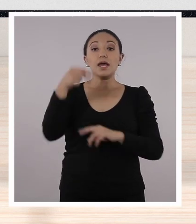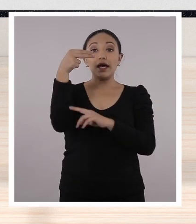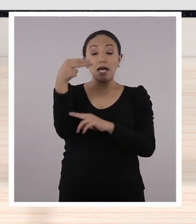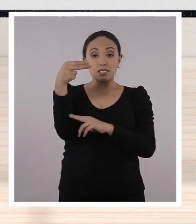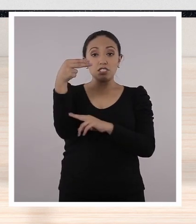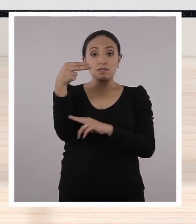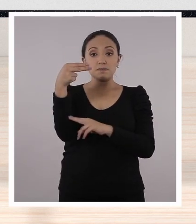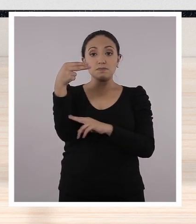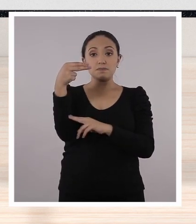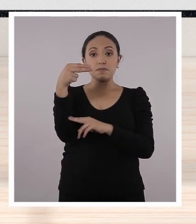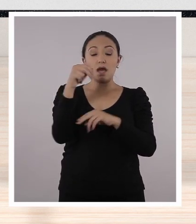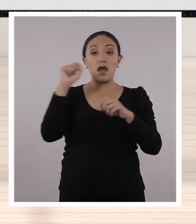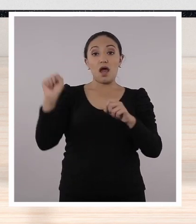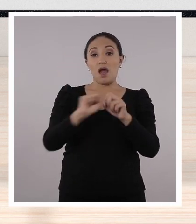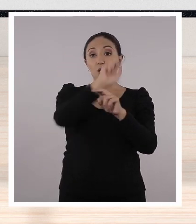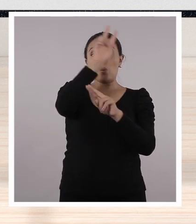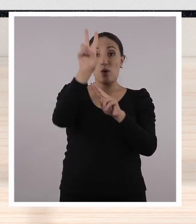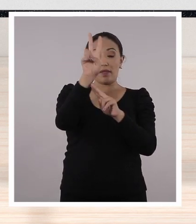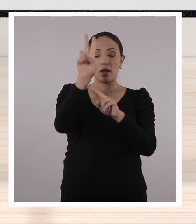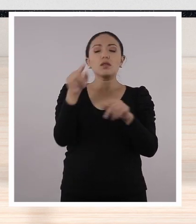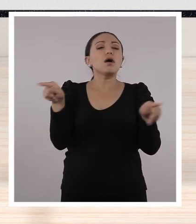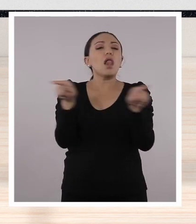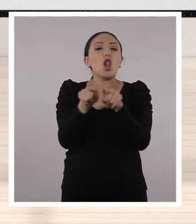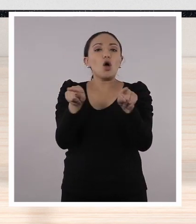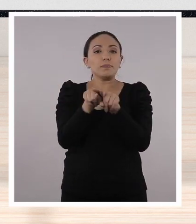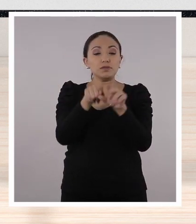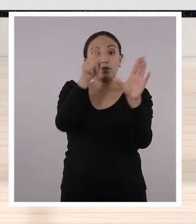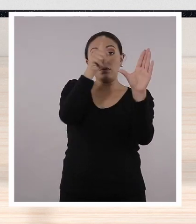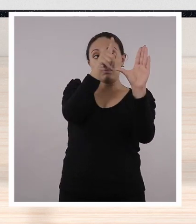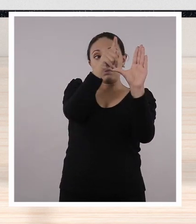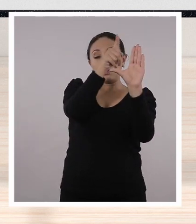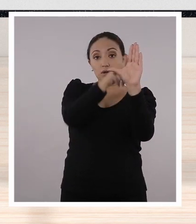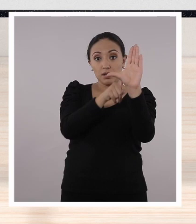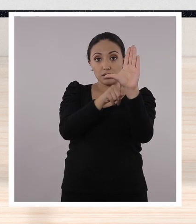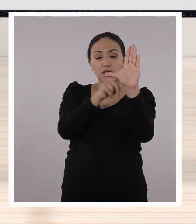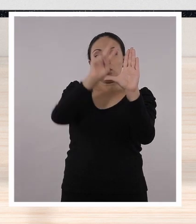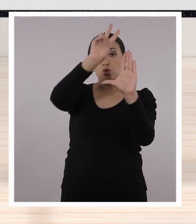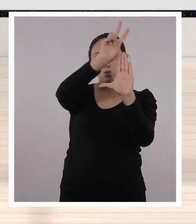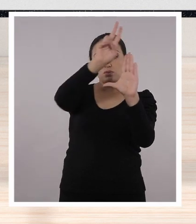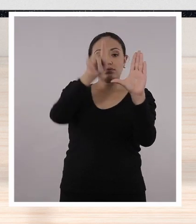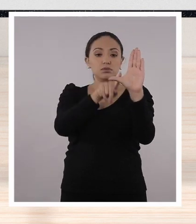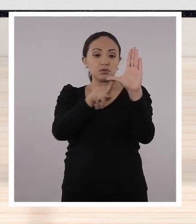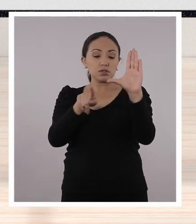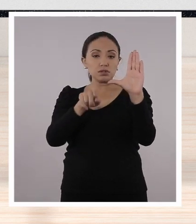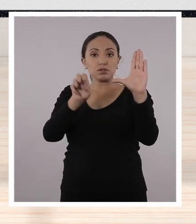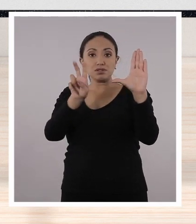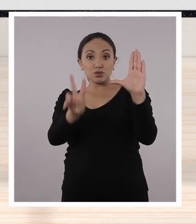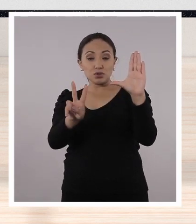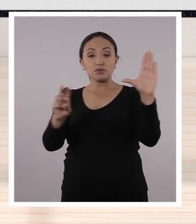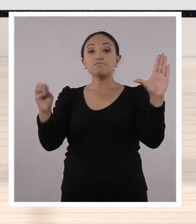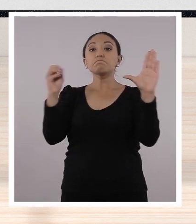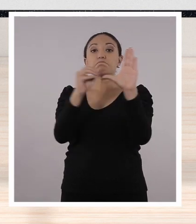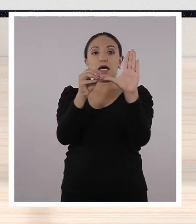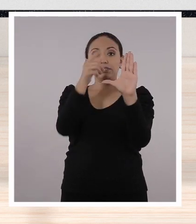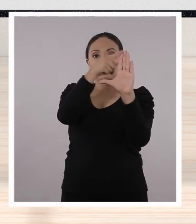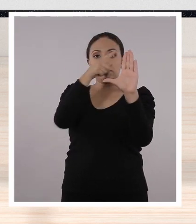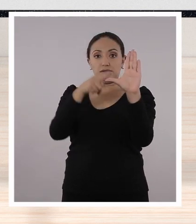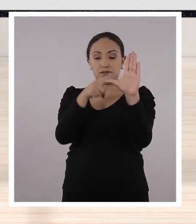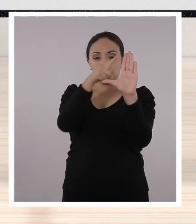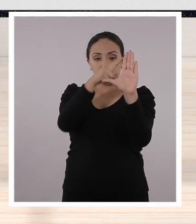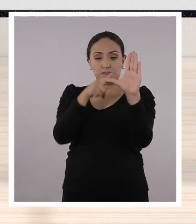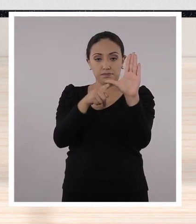hipotenusa al cuadrado es igual al cateto 1 al cuadrado más el cateto